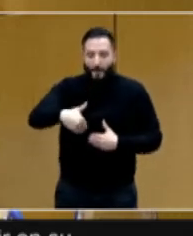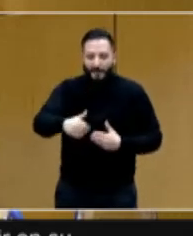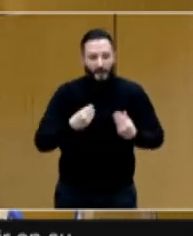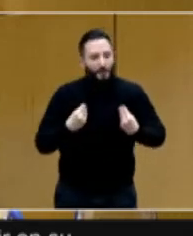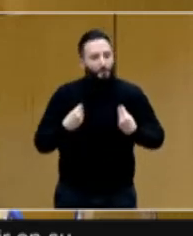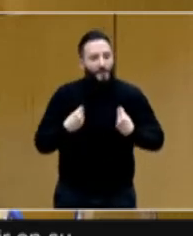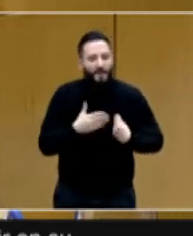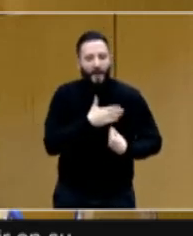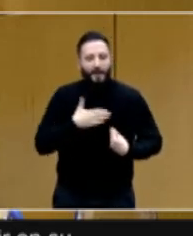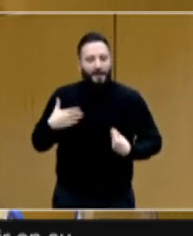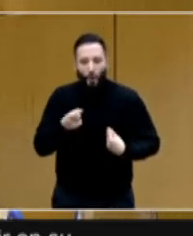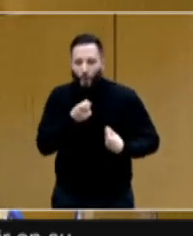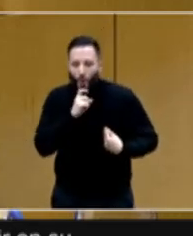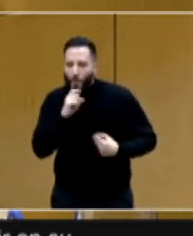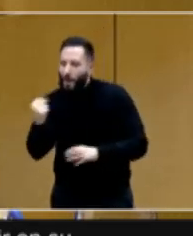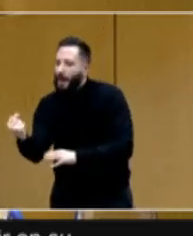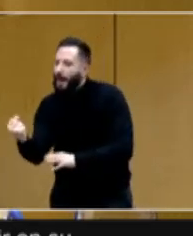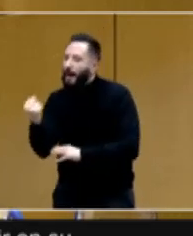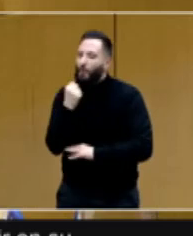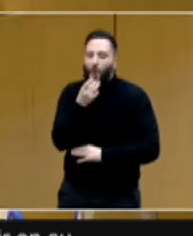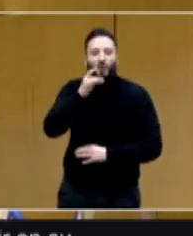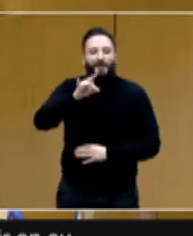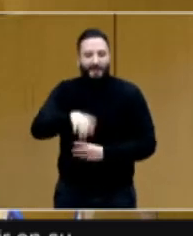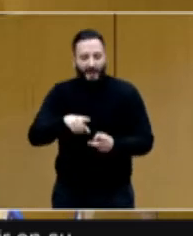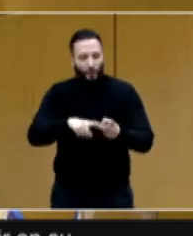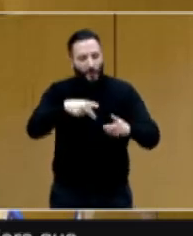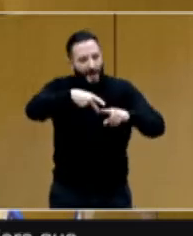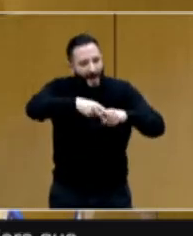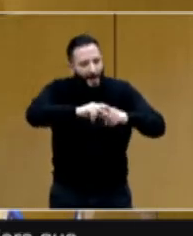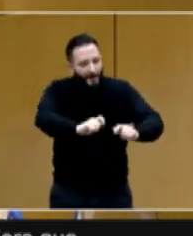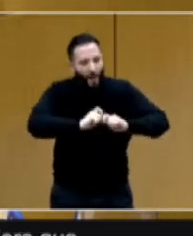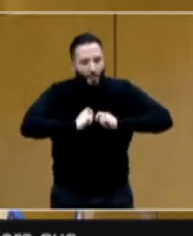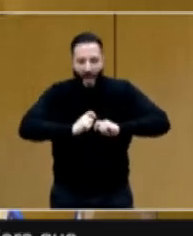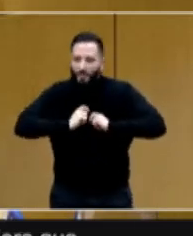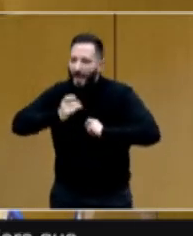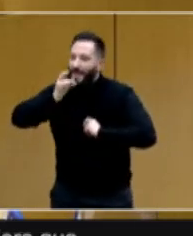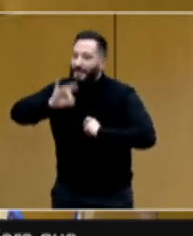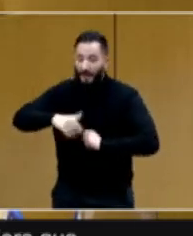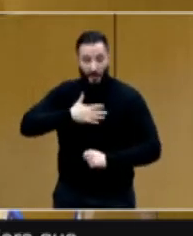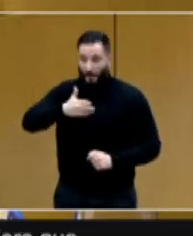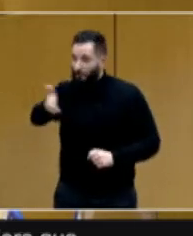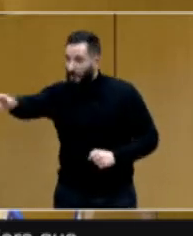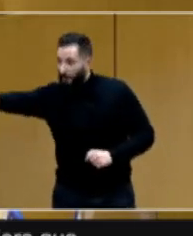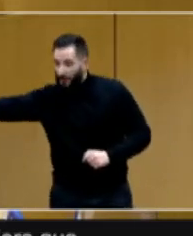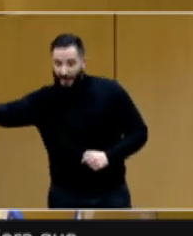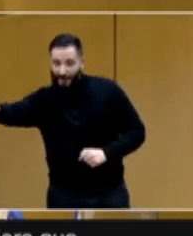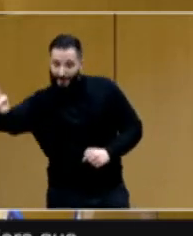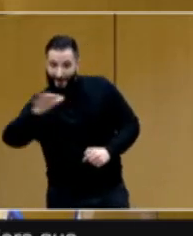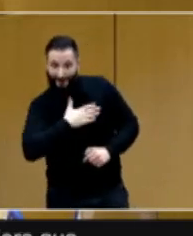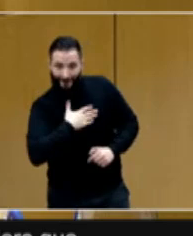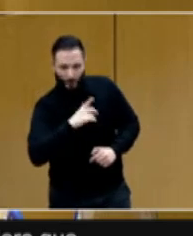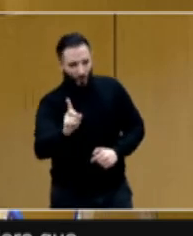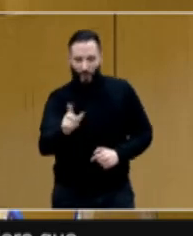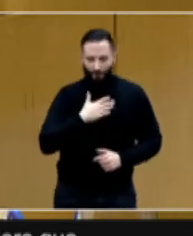quiero que me preste los apoye qué limitaciones quiero que se realizan respecto de esto y que no sean otros sea yo el que lo ponga No quiero extenderme más porque